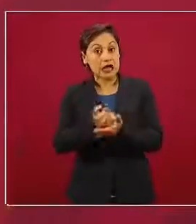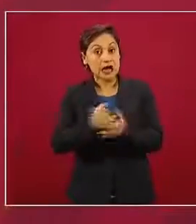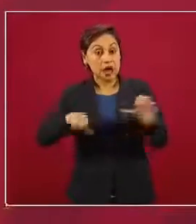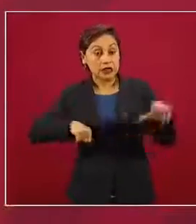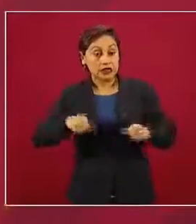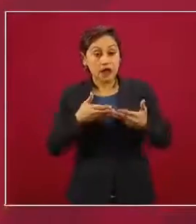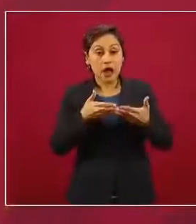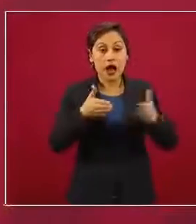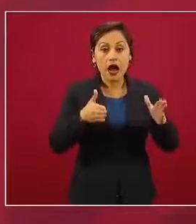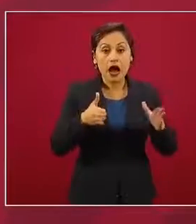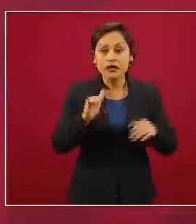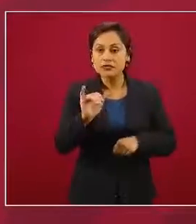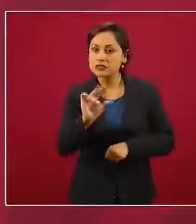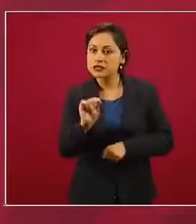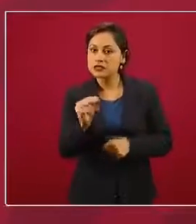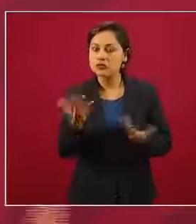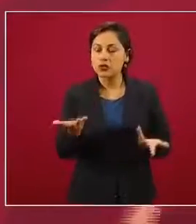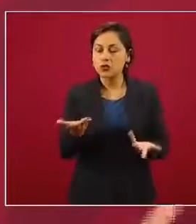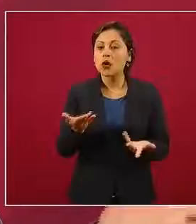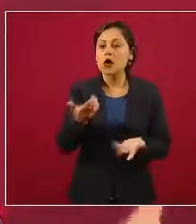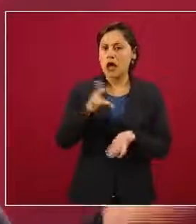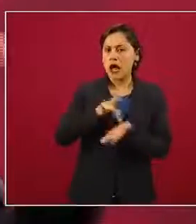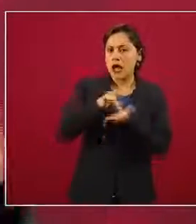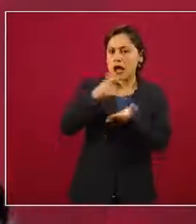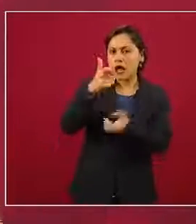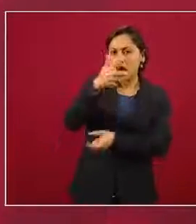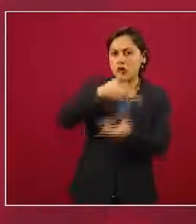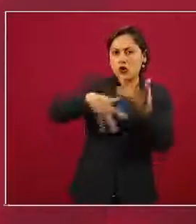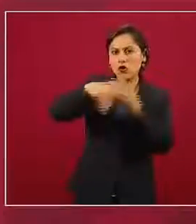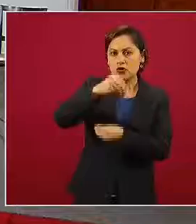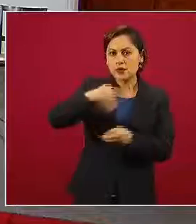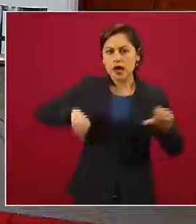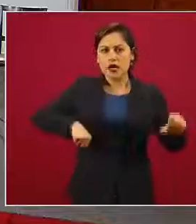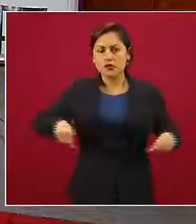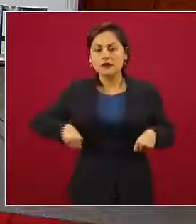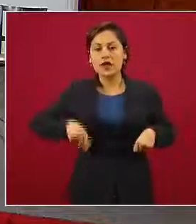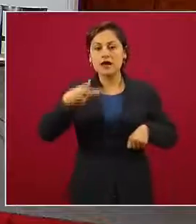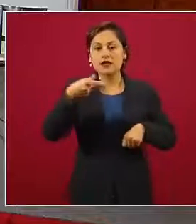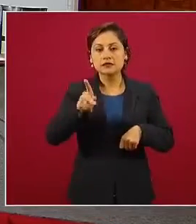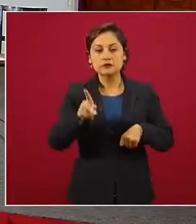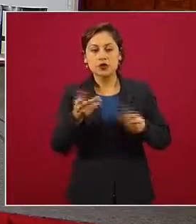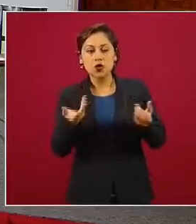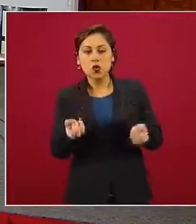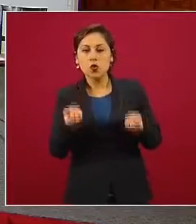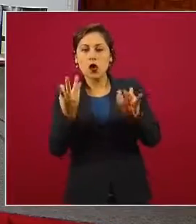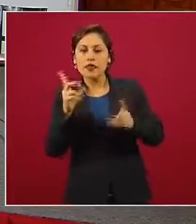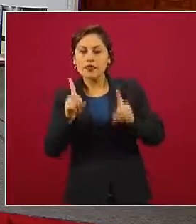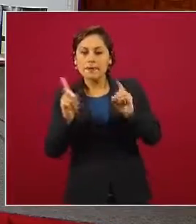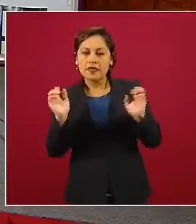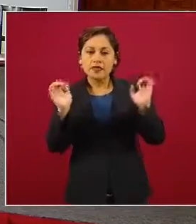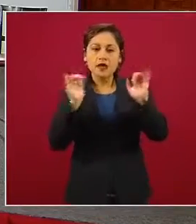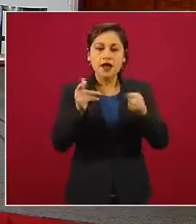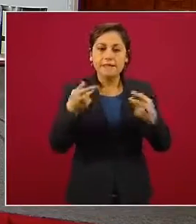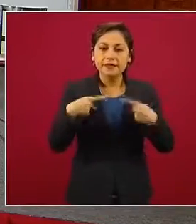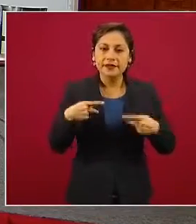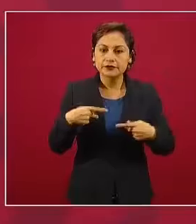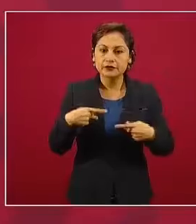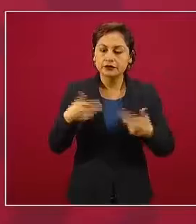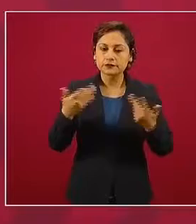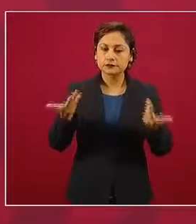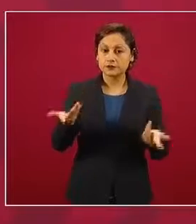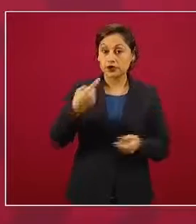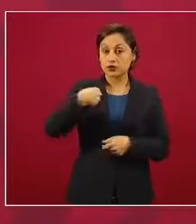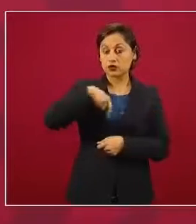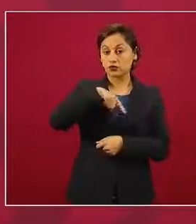comercial o una rama de la economía, cuántas personas se sumarían. Y la lógica técnica de esta